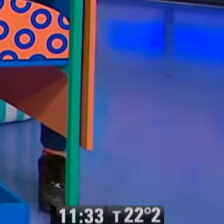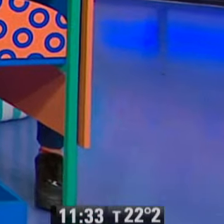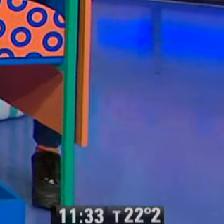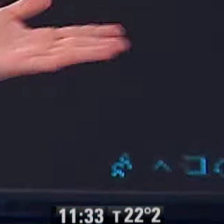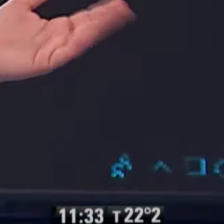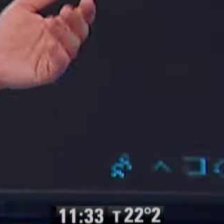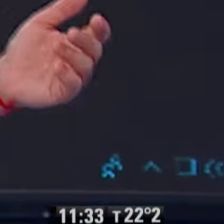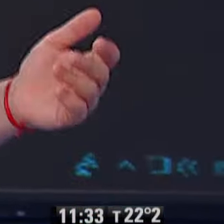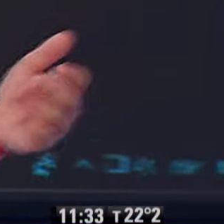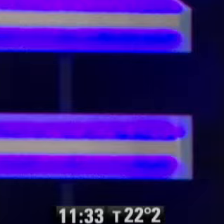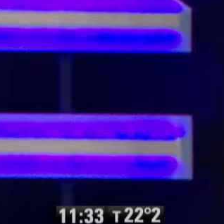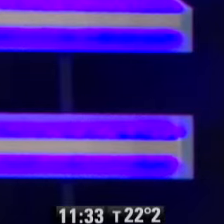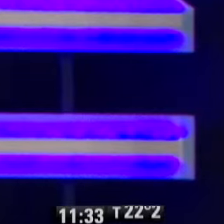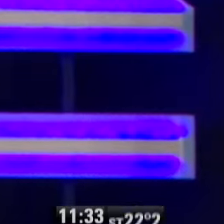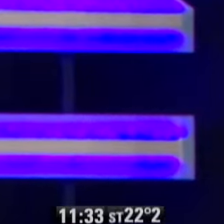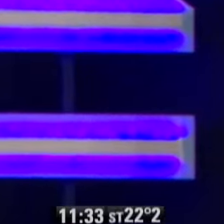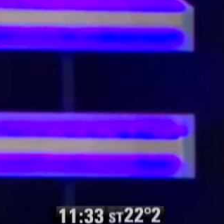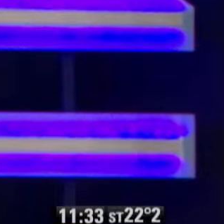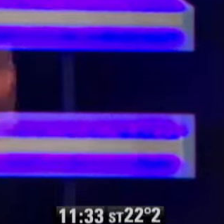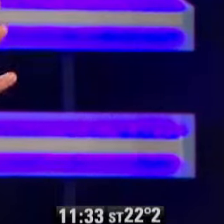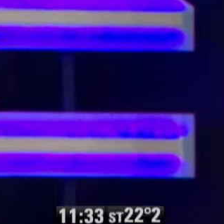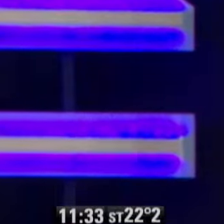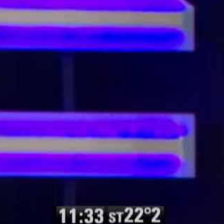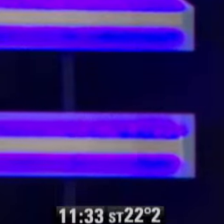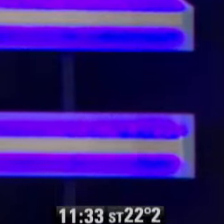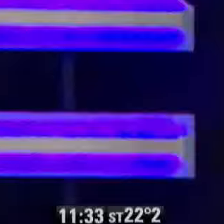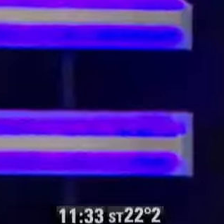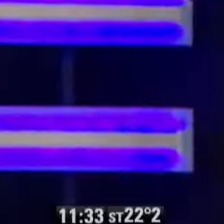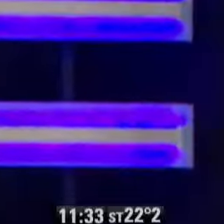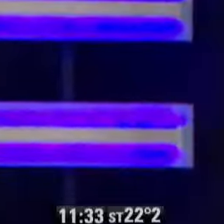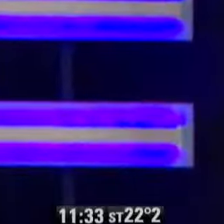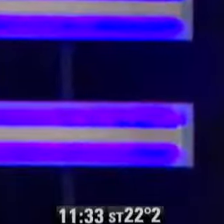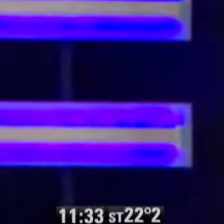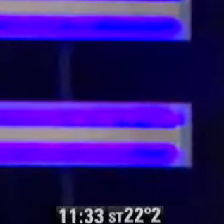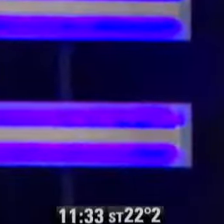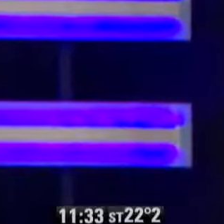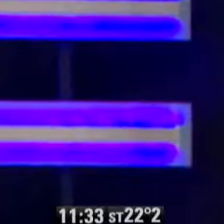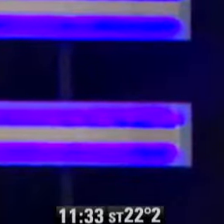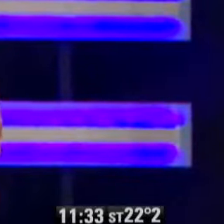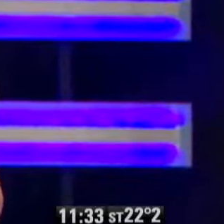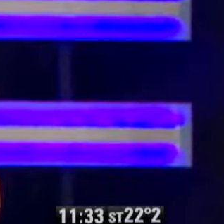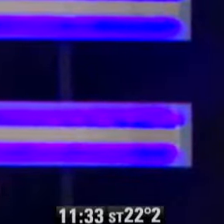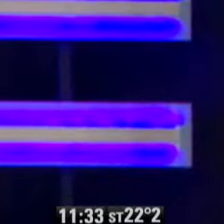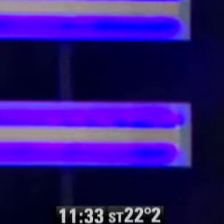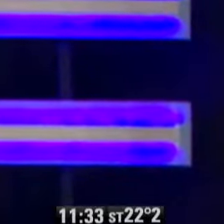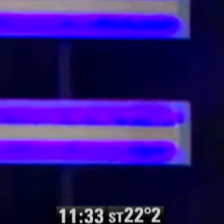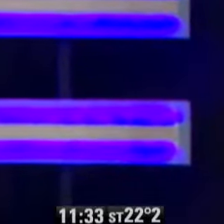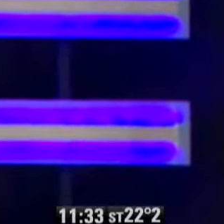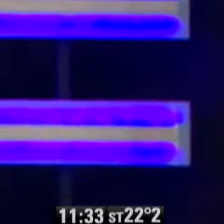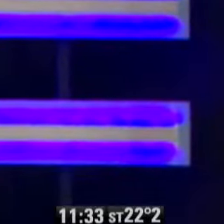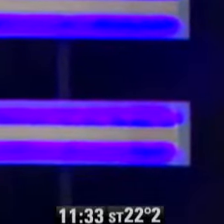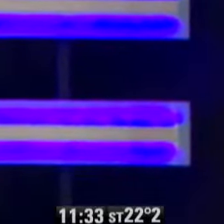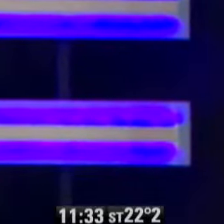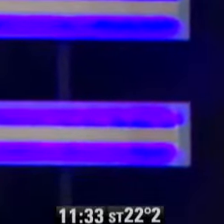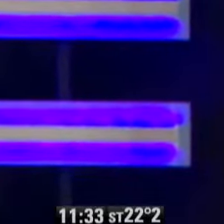que así se llama. Exactamente, así que bueno, ay, me quedaría observando con lupa y dibujando cada detalle, ¿no? Porque ustedes